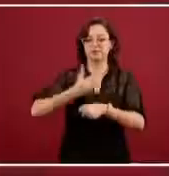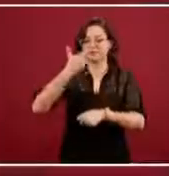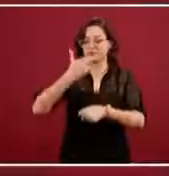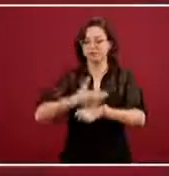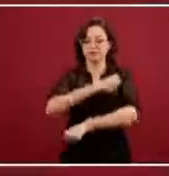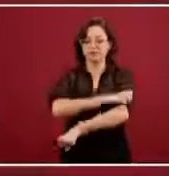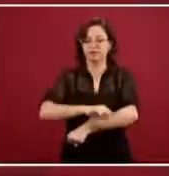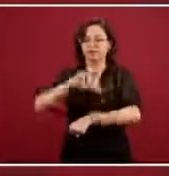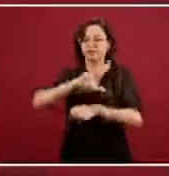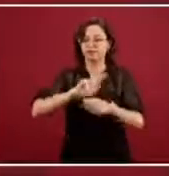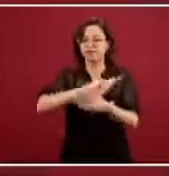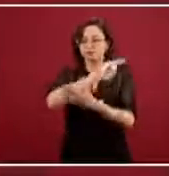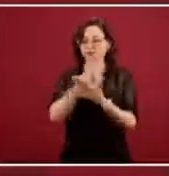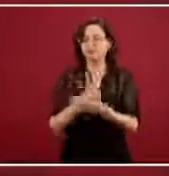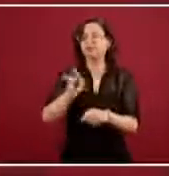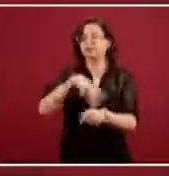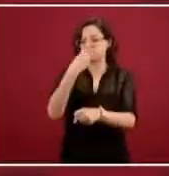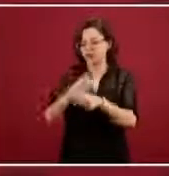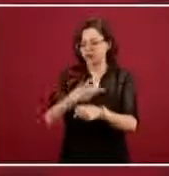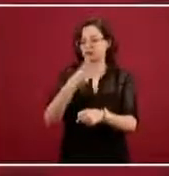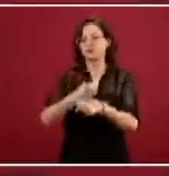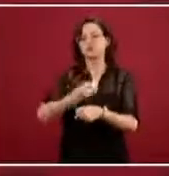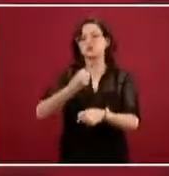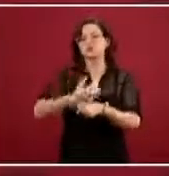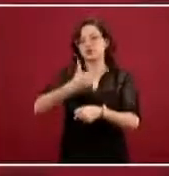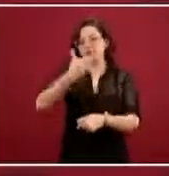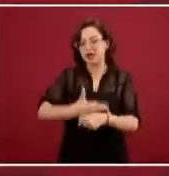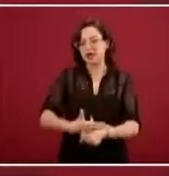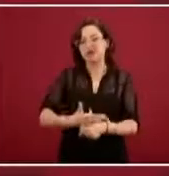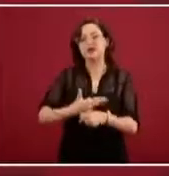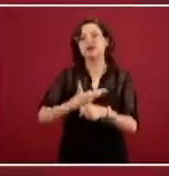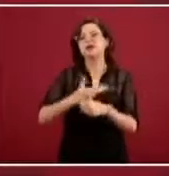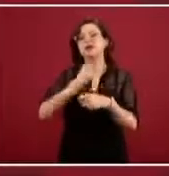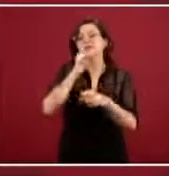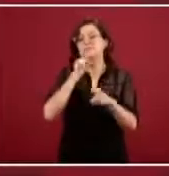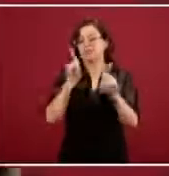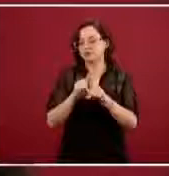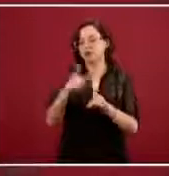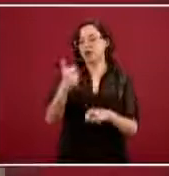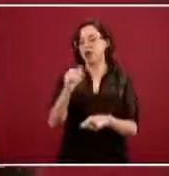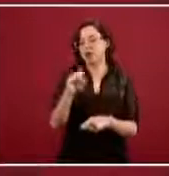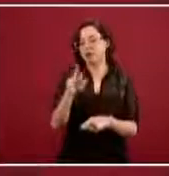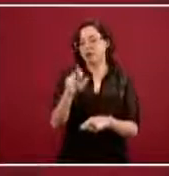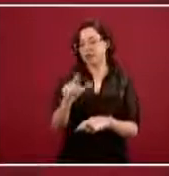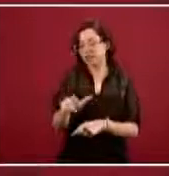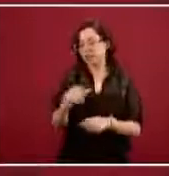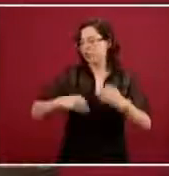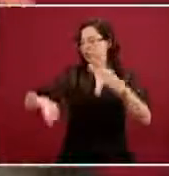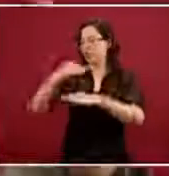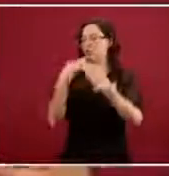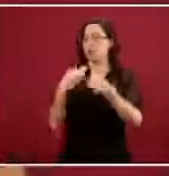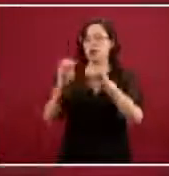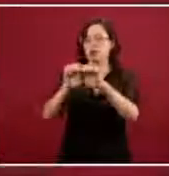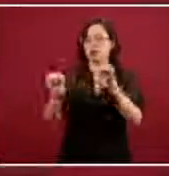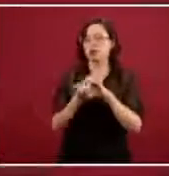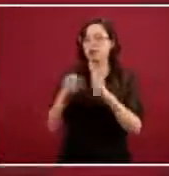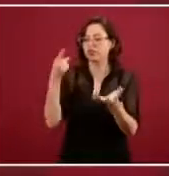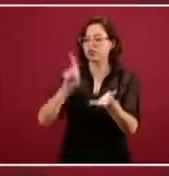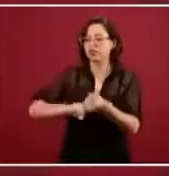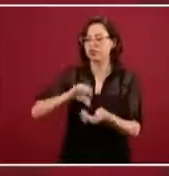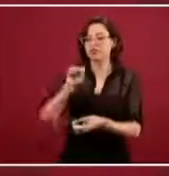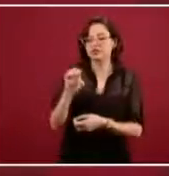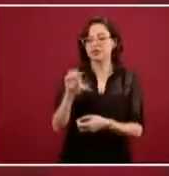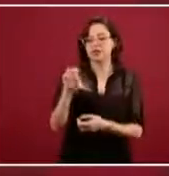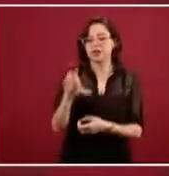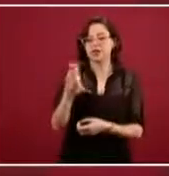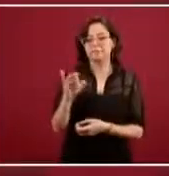programas sociales, también la subsecretaria Ariadna Montiel, Gabriel García, todos los colegas que coordinan todo este aparato del gobierno